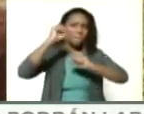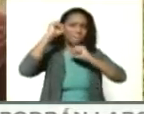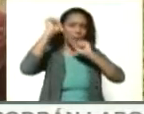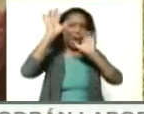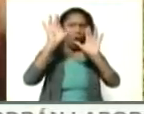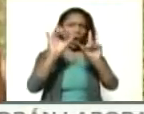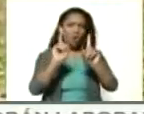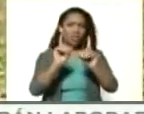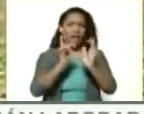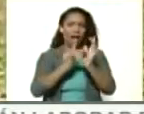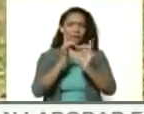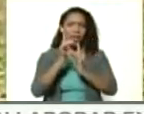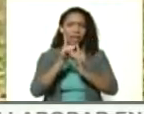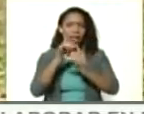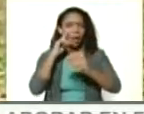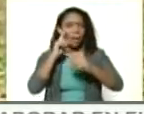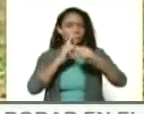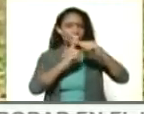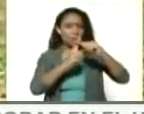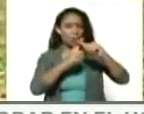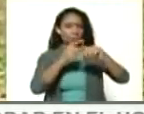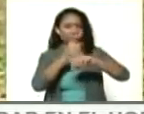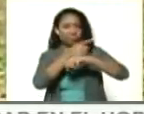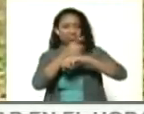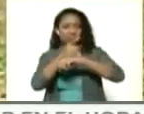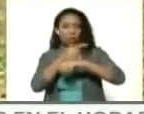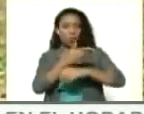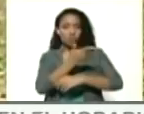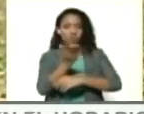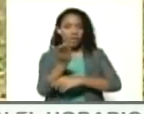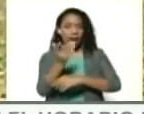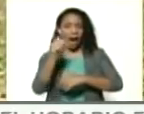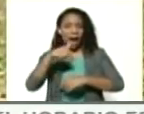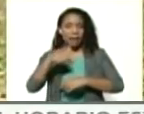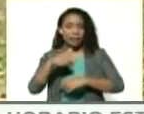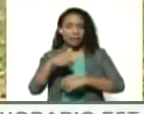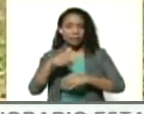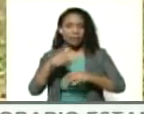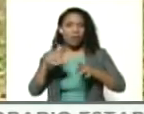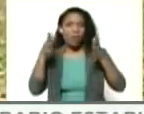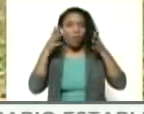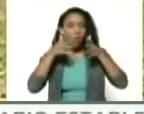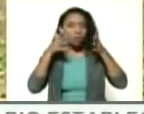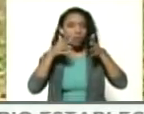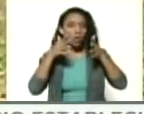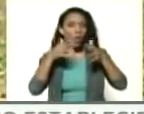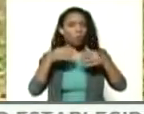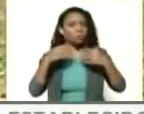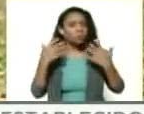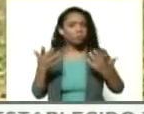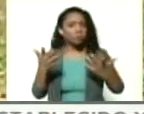de los flancos de investigación que usted está aquí sugiriendo. Al